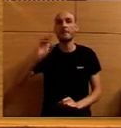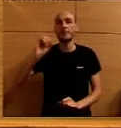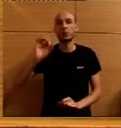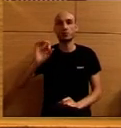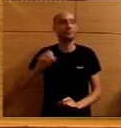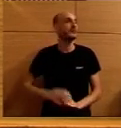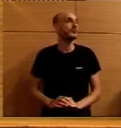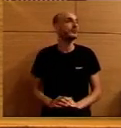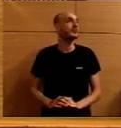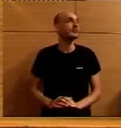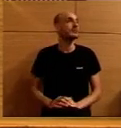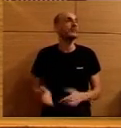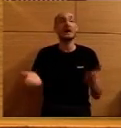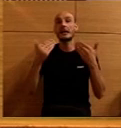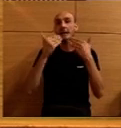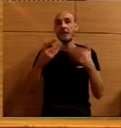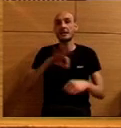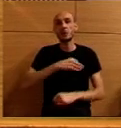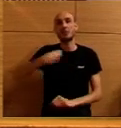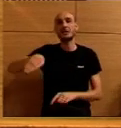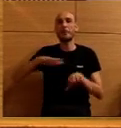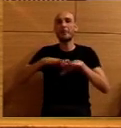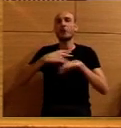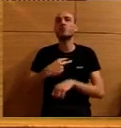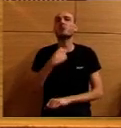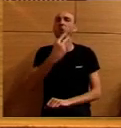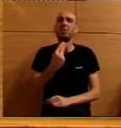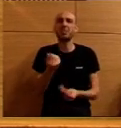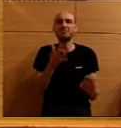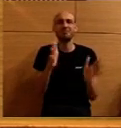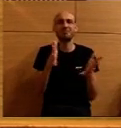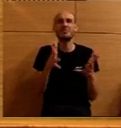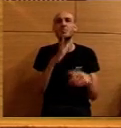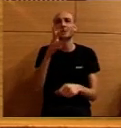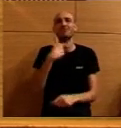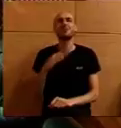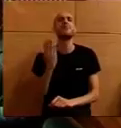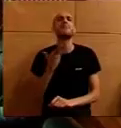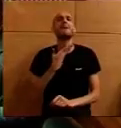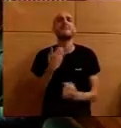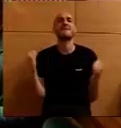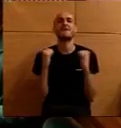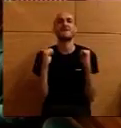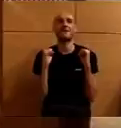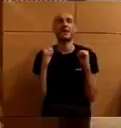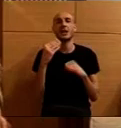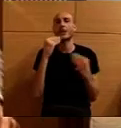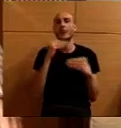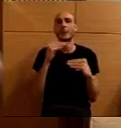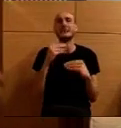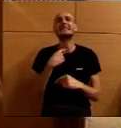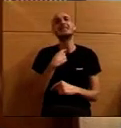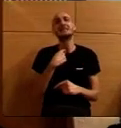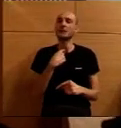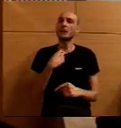Gracias, señor presidente. Lo primer, disculpeu la veu, que avui tinc un poc d'afonia, però bueno, espero que s'entenga